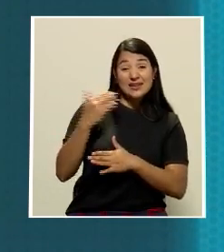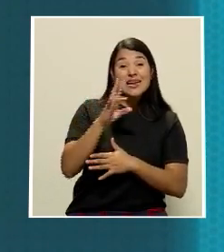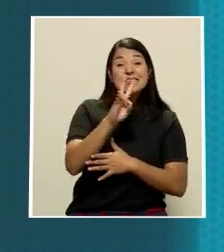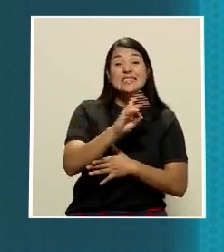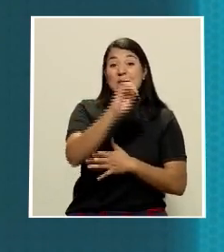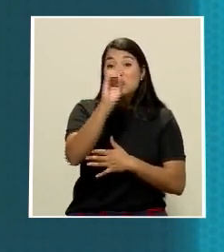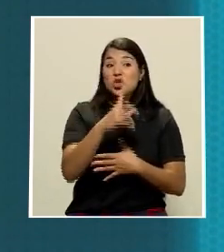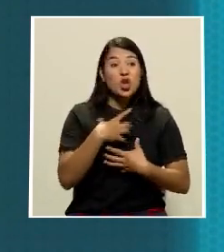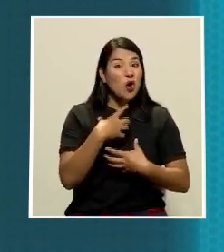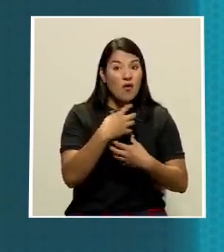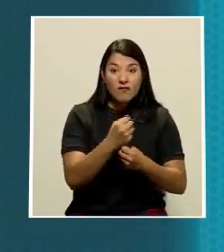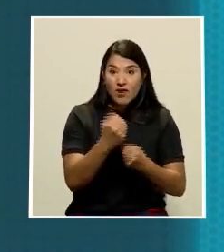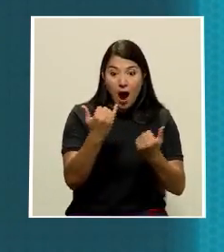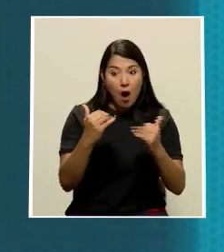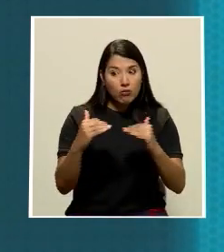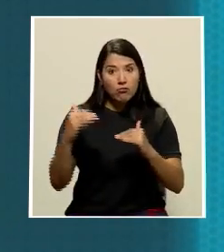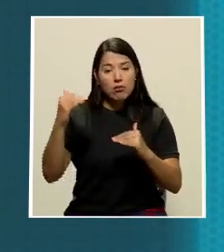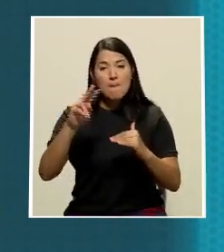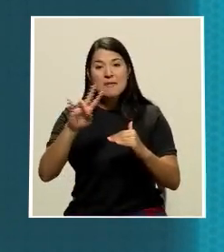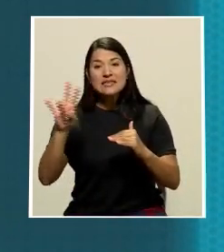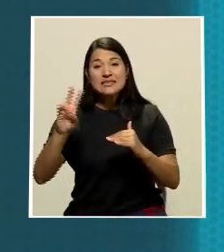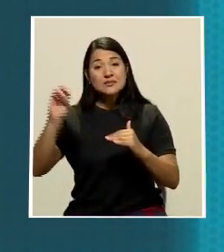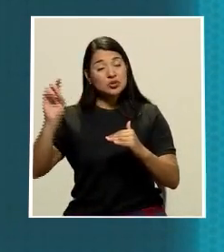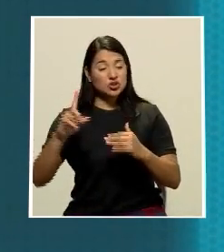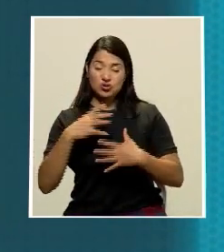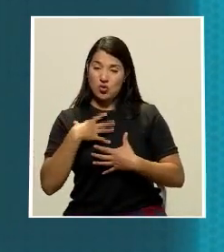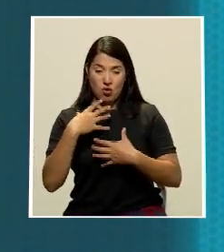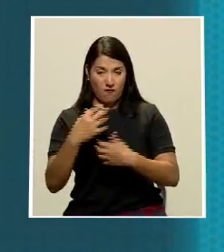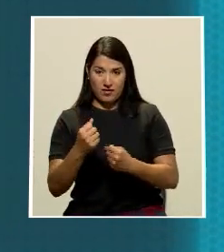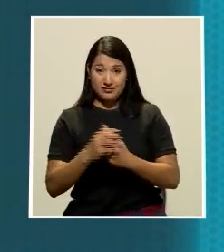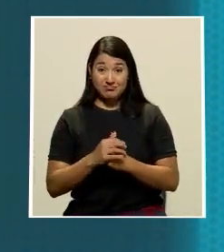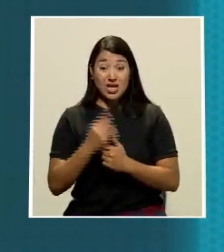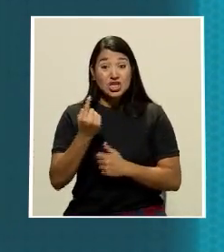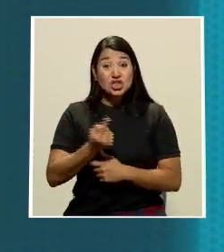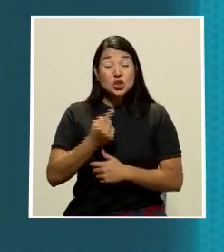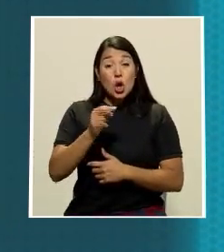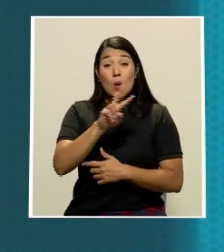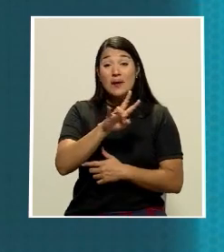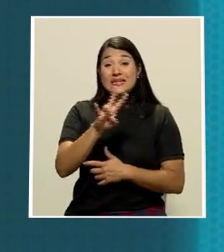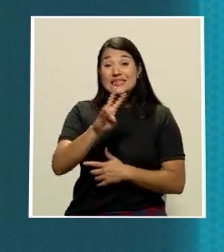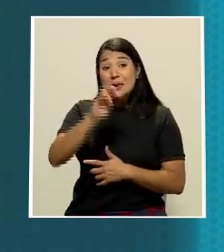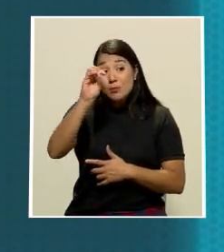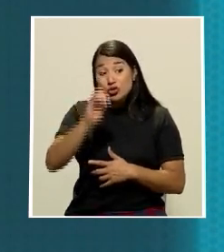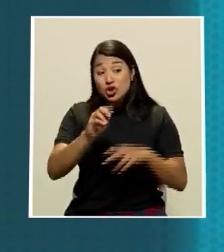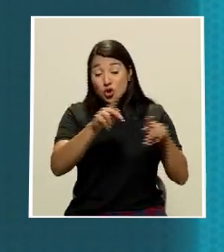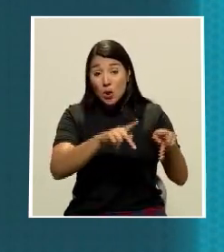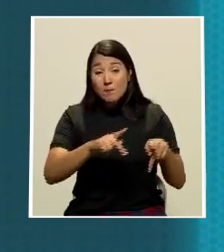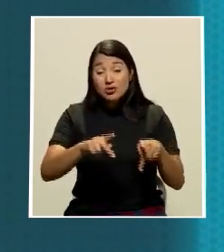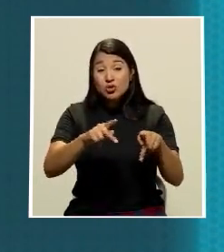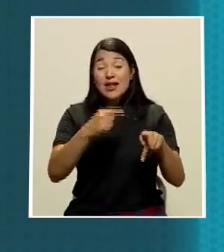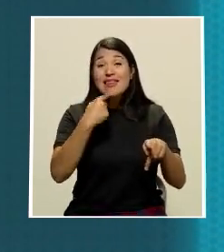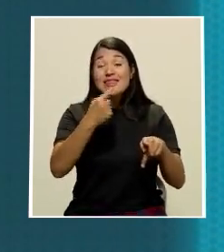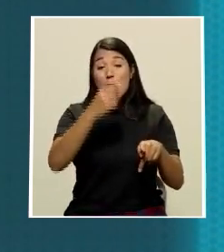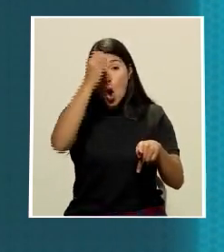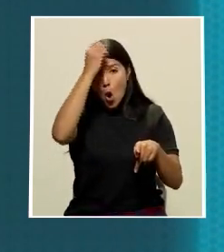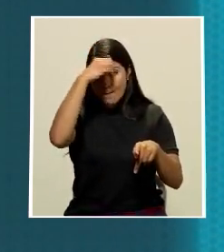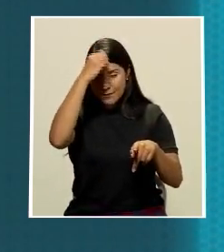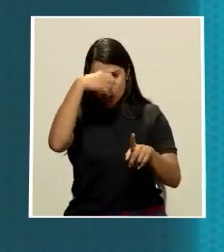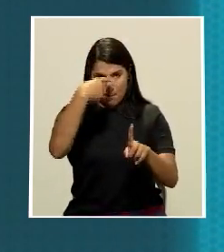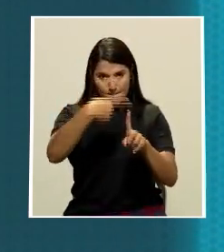7%. En cuanto a las medidas económicas implementadas, solo el 27% de los encuestados dio una opinión favorable y